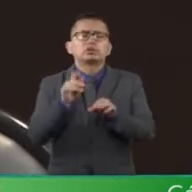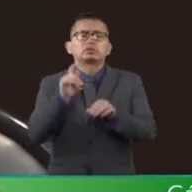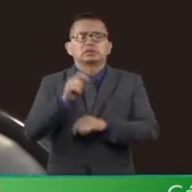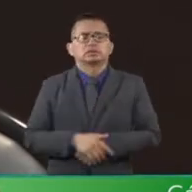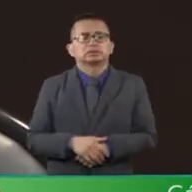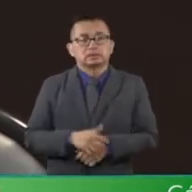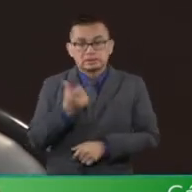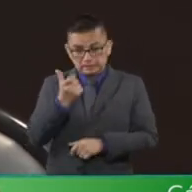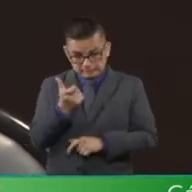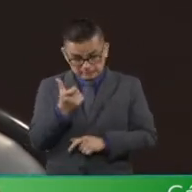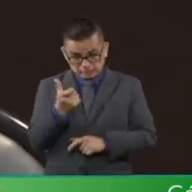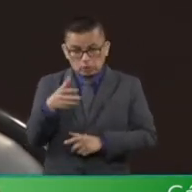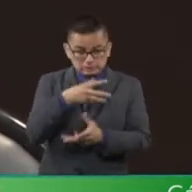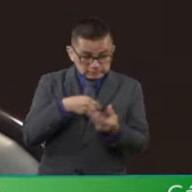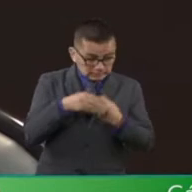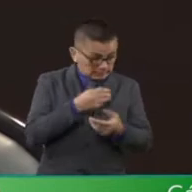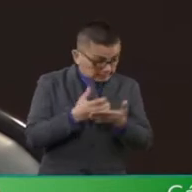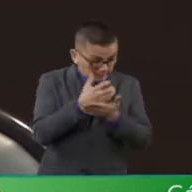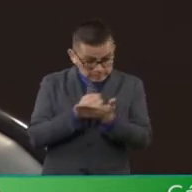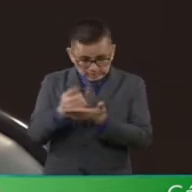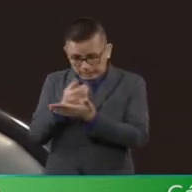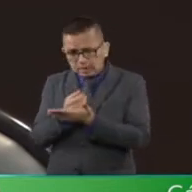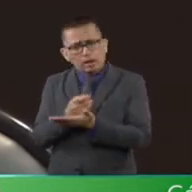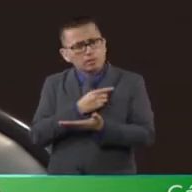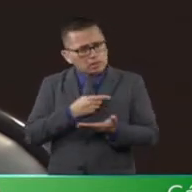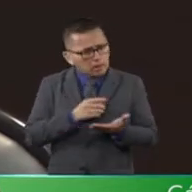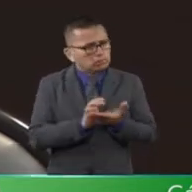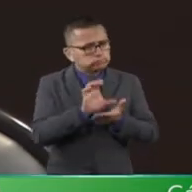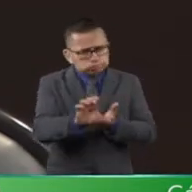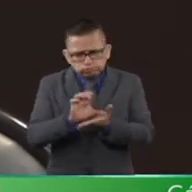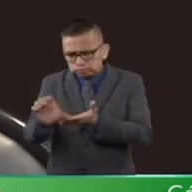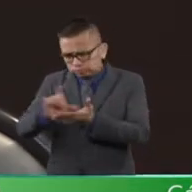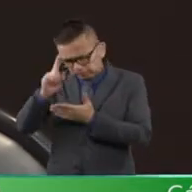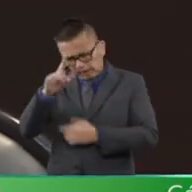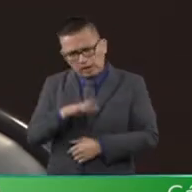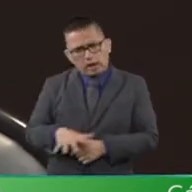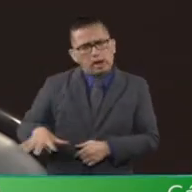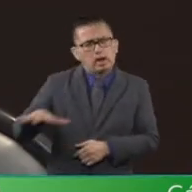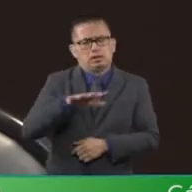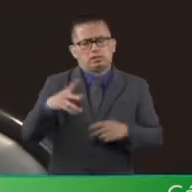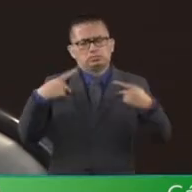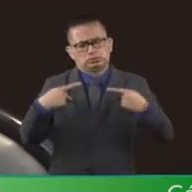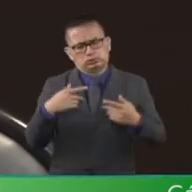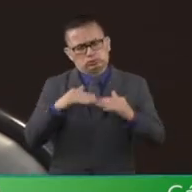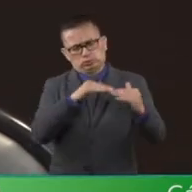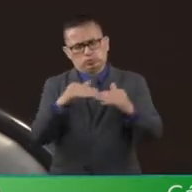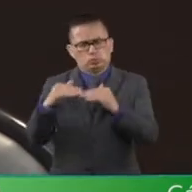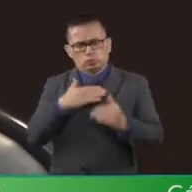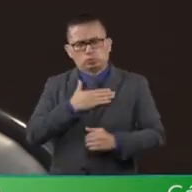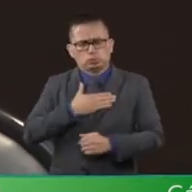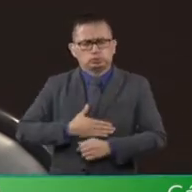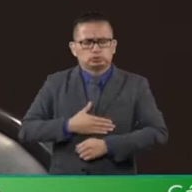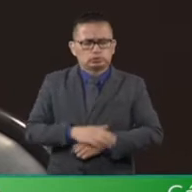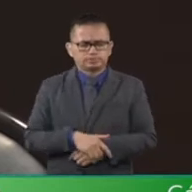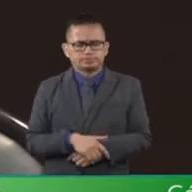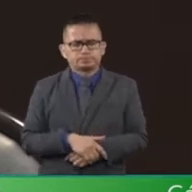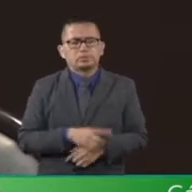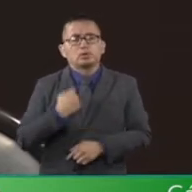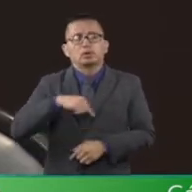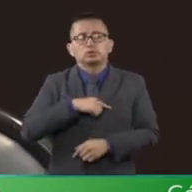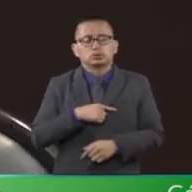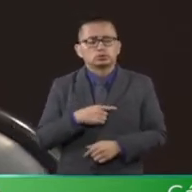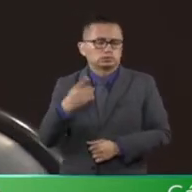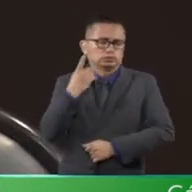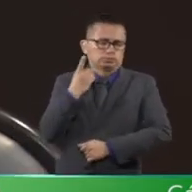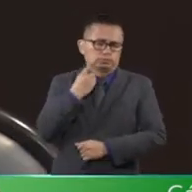equitativa en los distintos sectores de su población las y los legisladores de la bancada naranja estamos